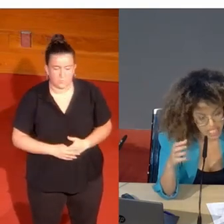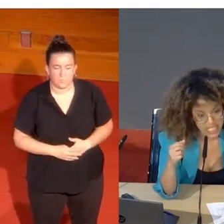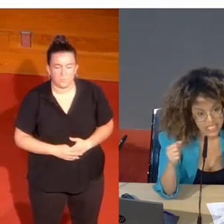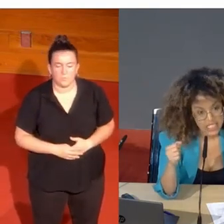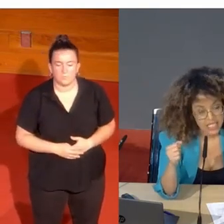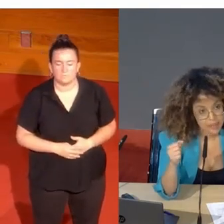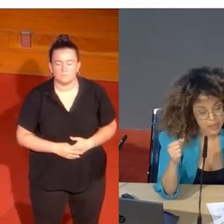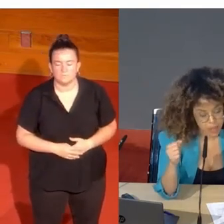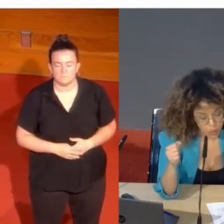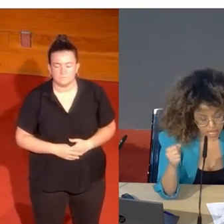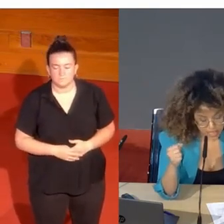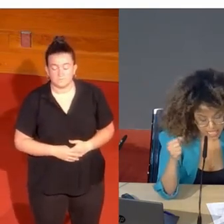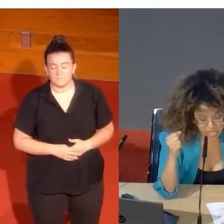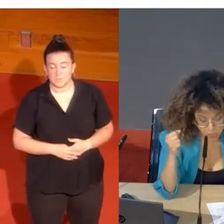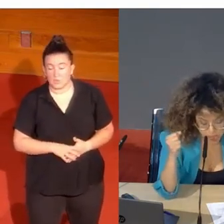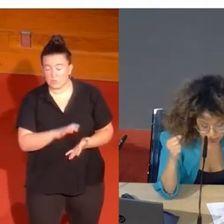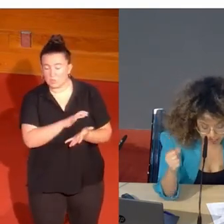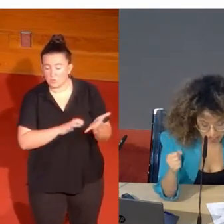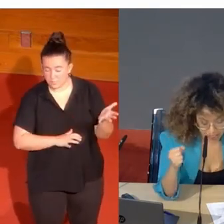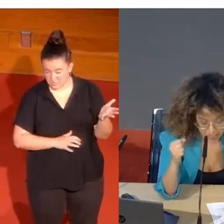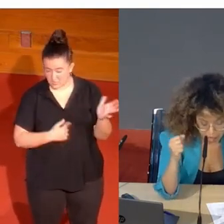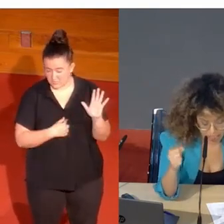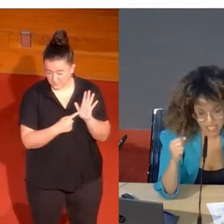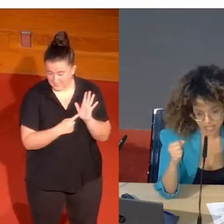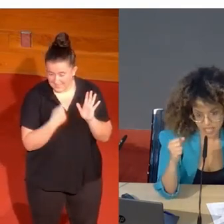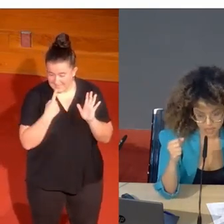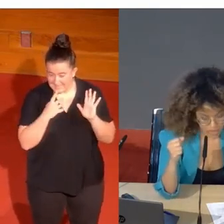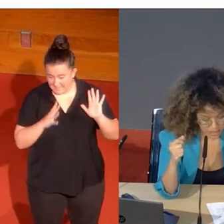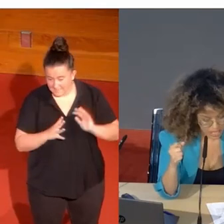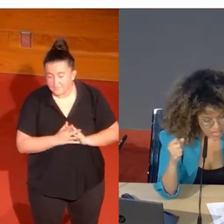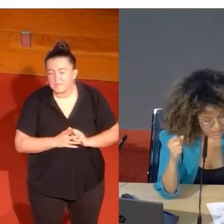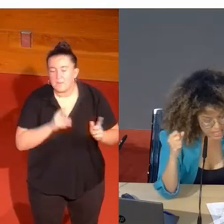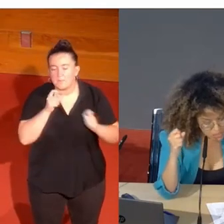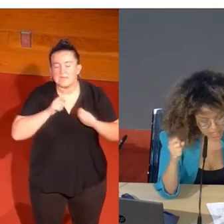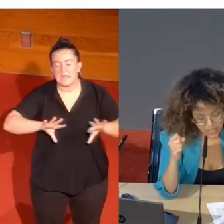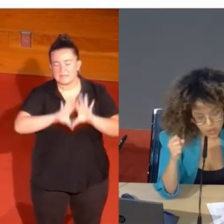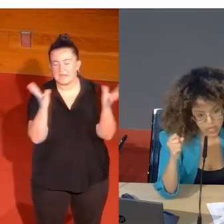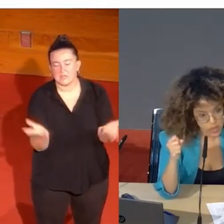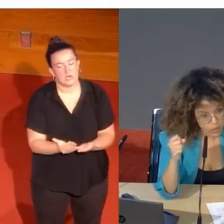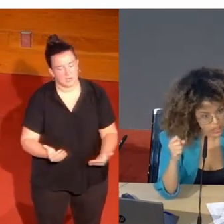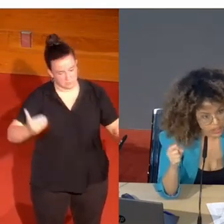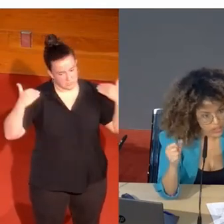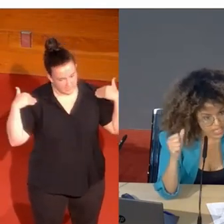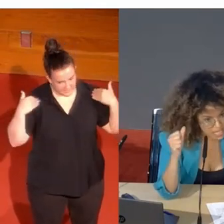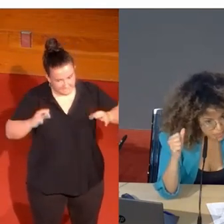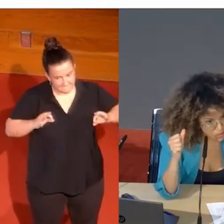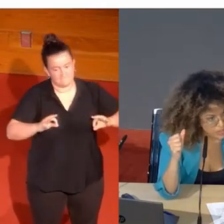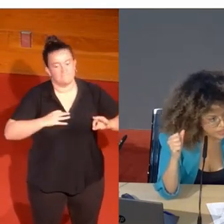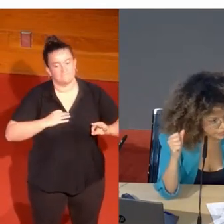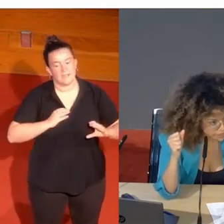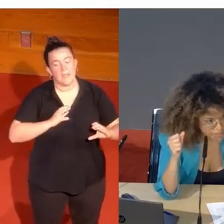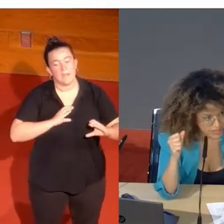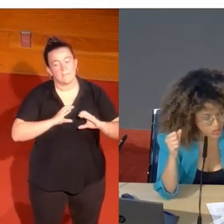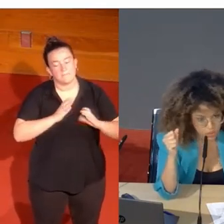documento señala en primer lugar la responsabilidad de la prensa internacional y en especial de los medios de comunicaciones